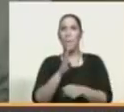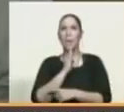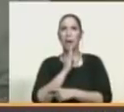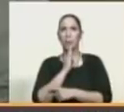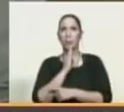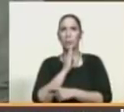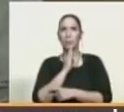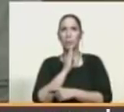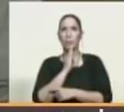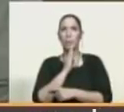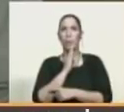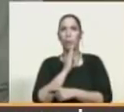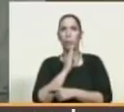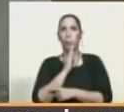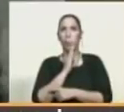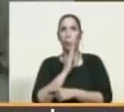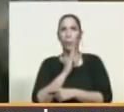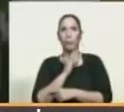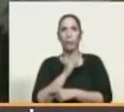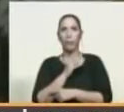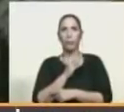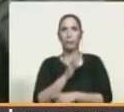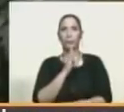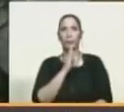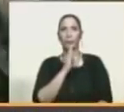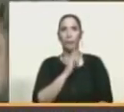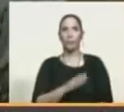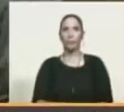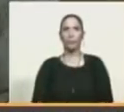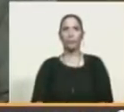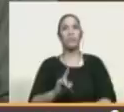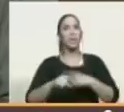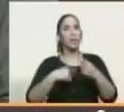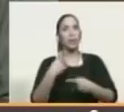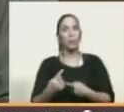Un banquero, y después le puso el nombre de Banesco.